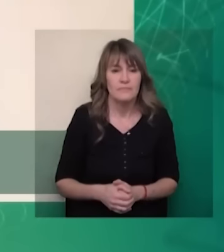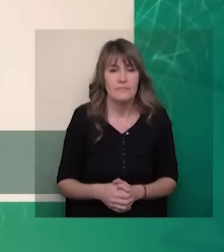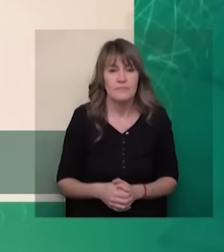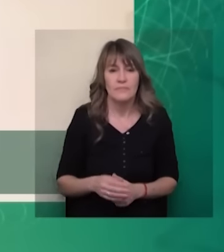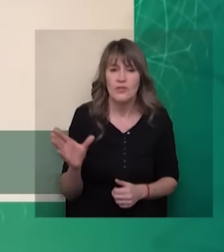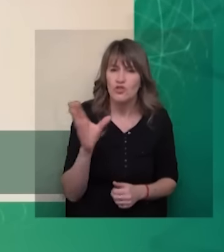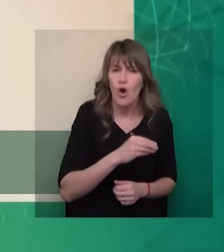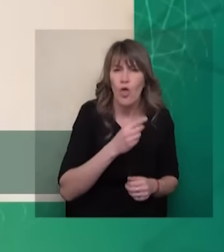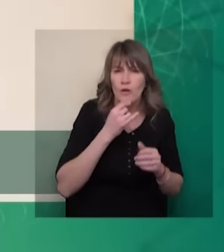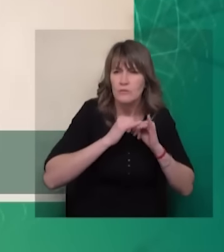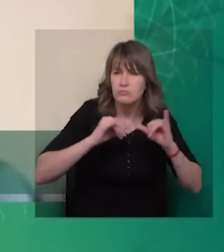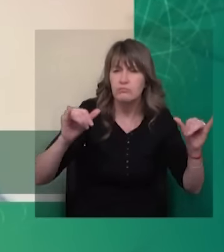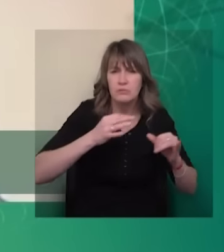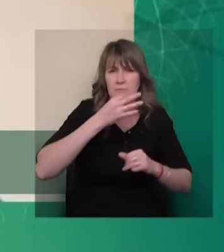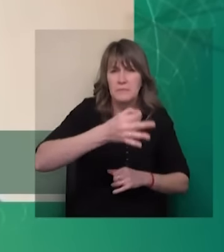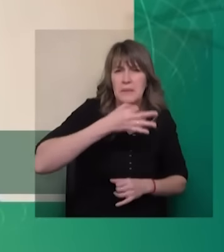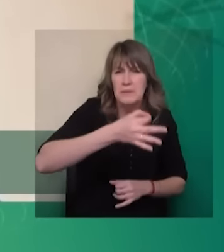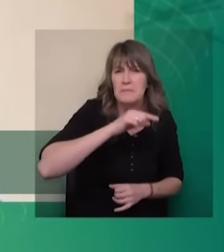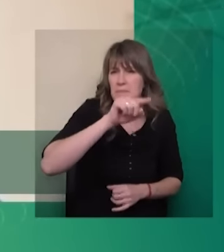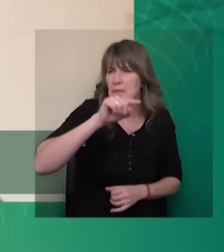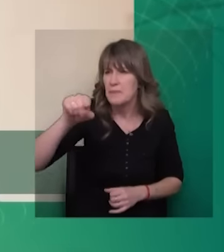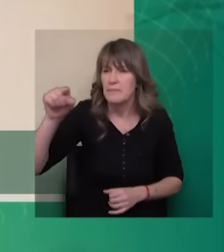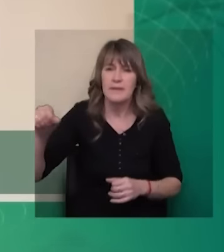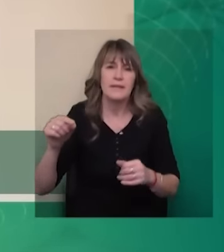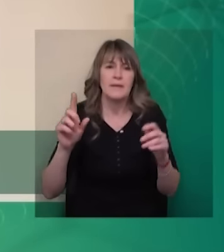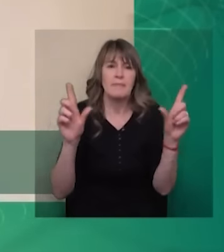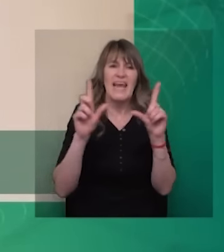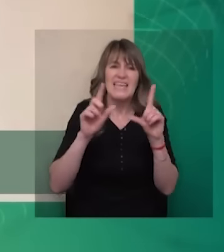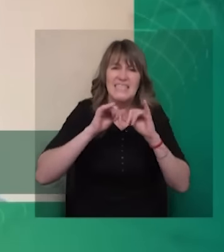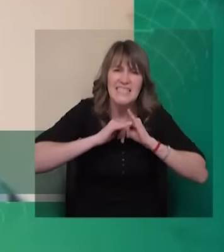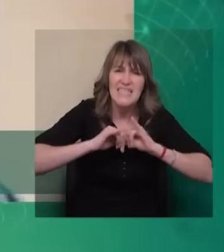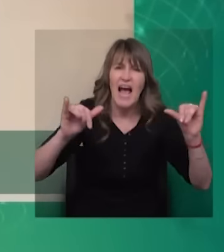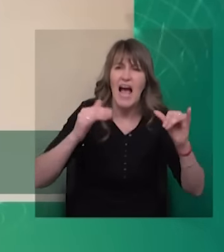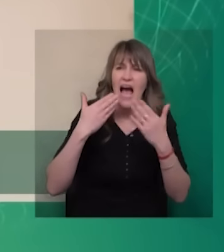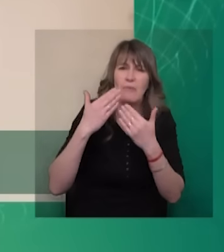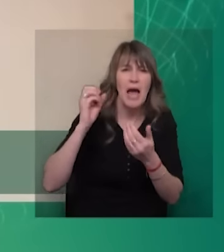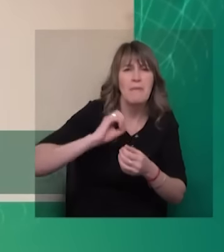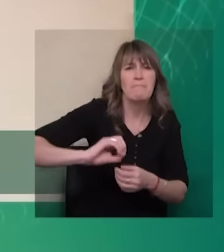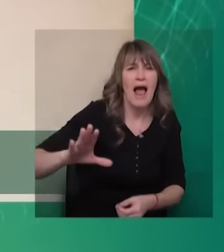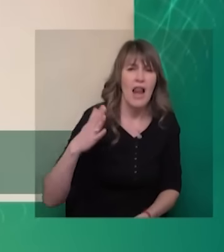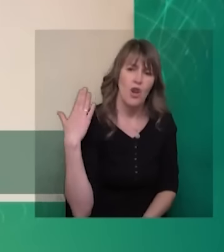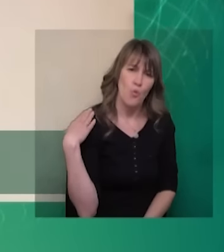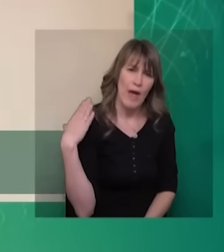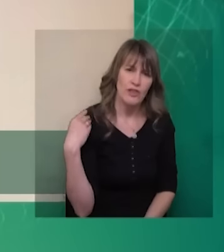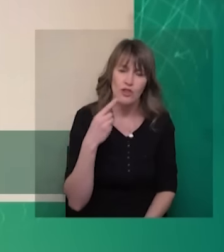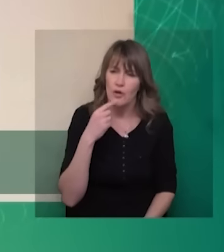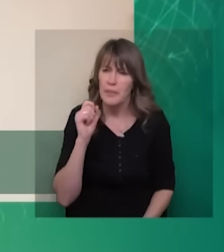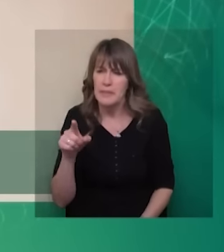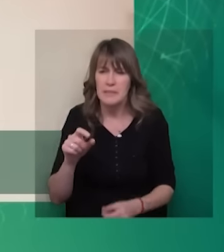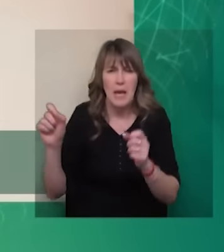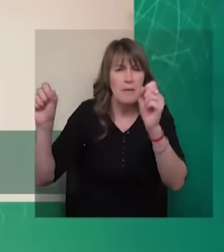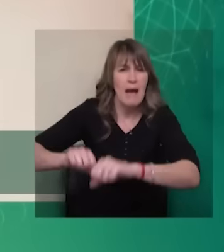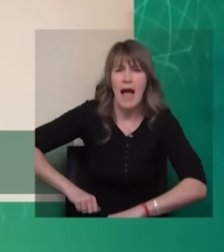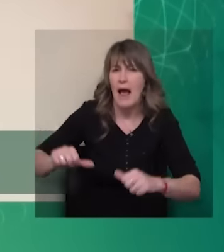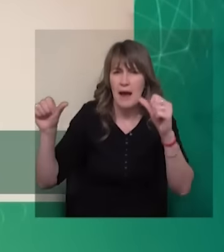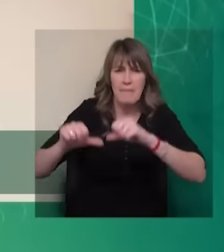los medios se dedicaban horas de y minutos de prensa para para hablar mal de nosotros y y y tratarnos